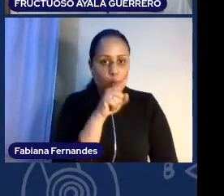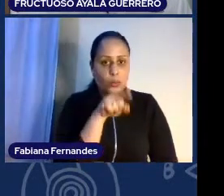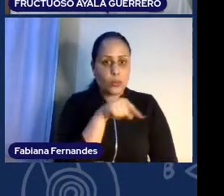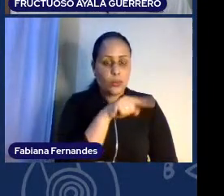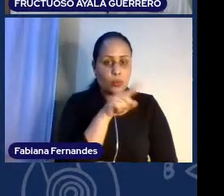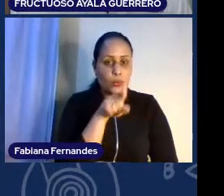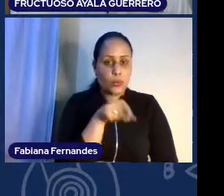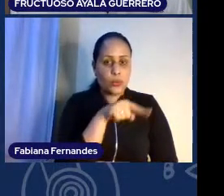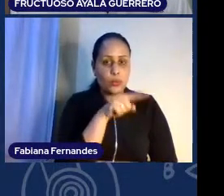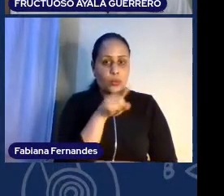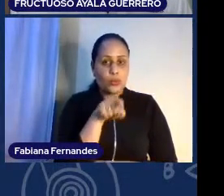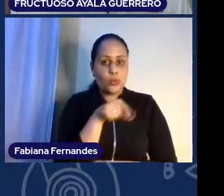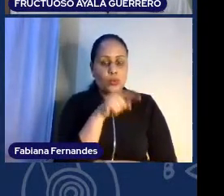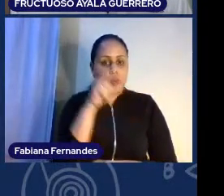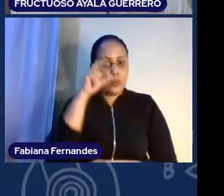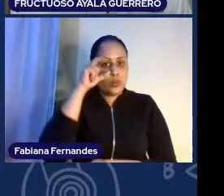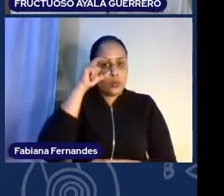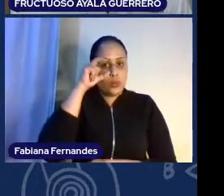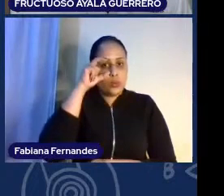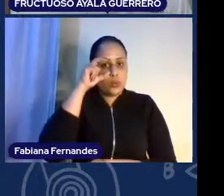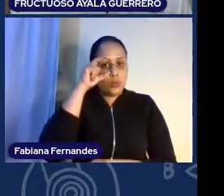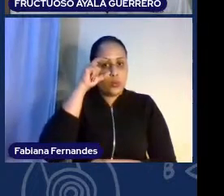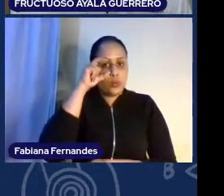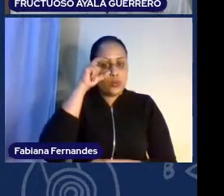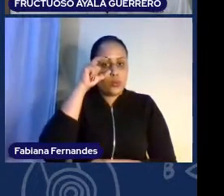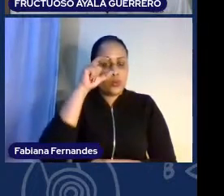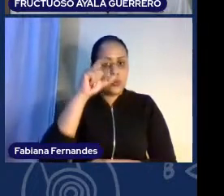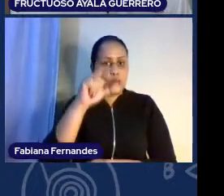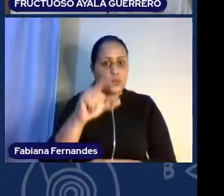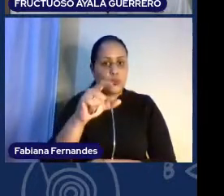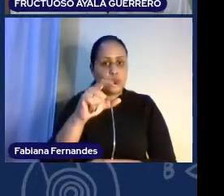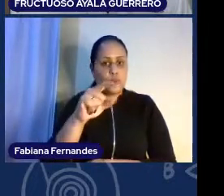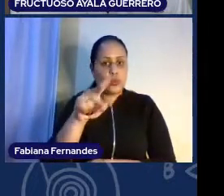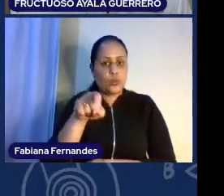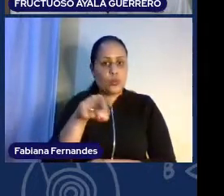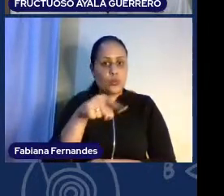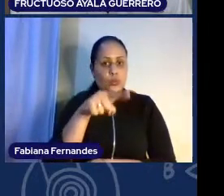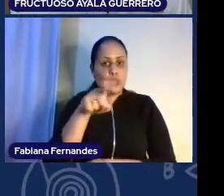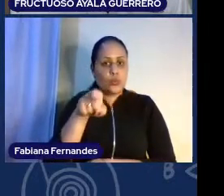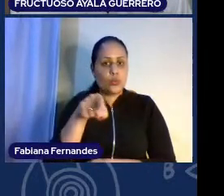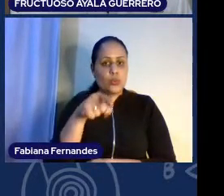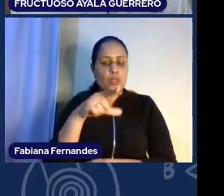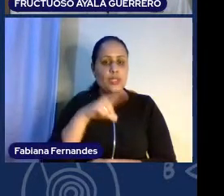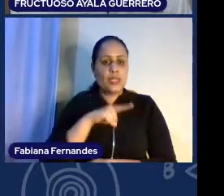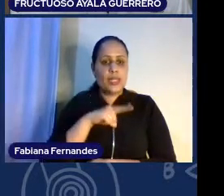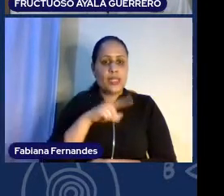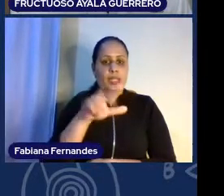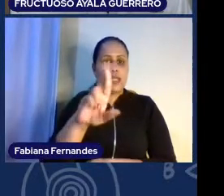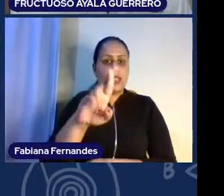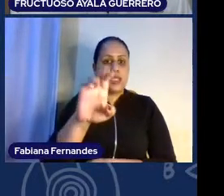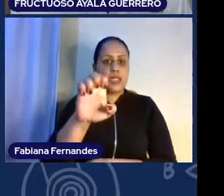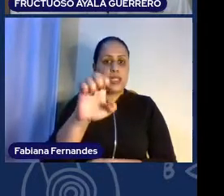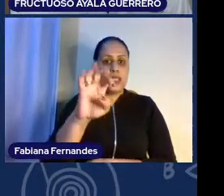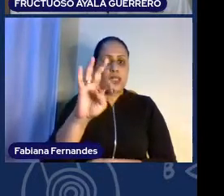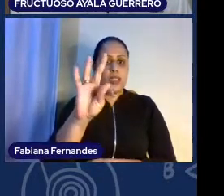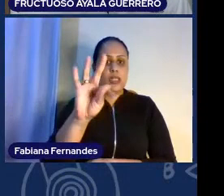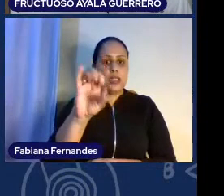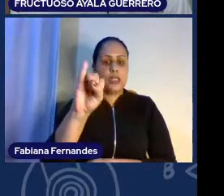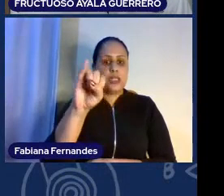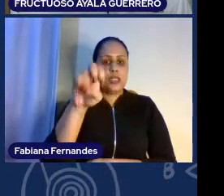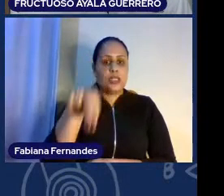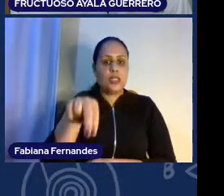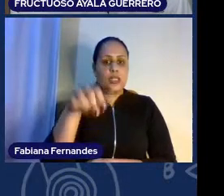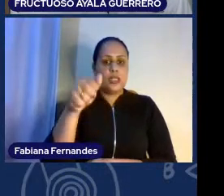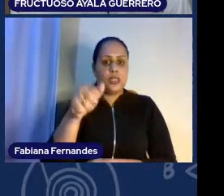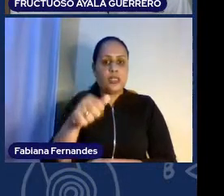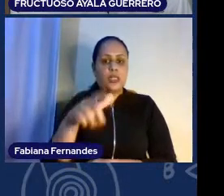globo ocular está la retina. Y en la retina están conos y bastones, que